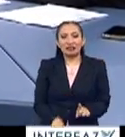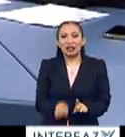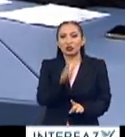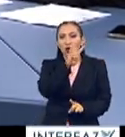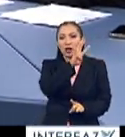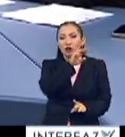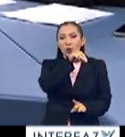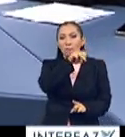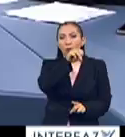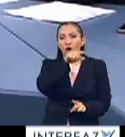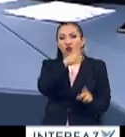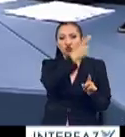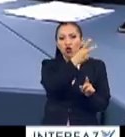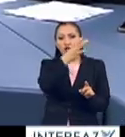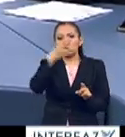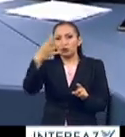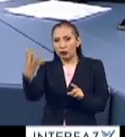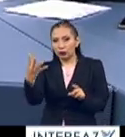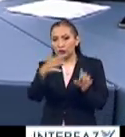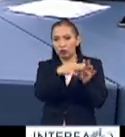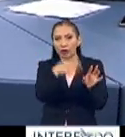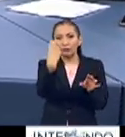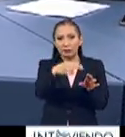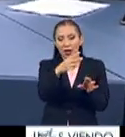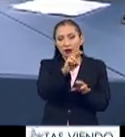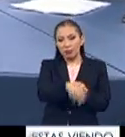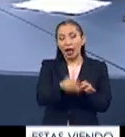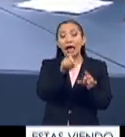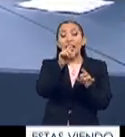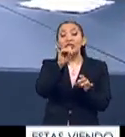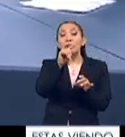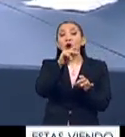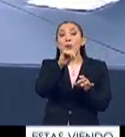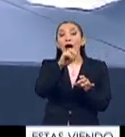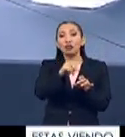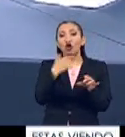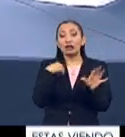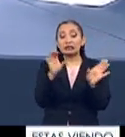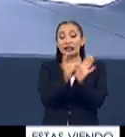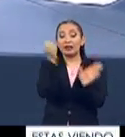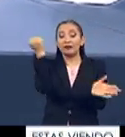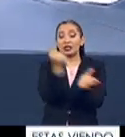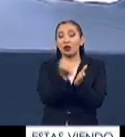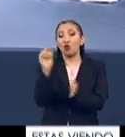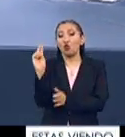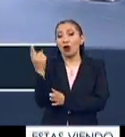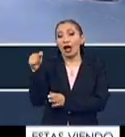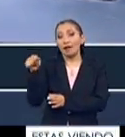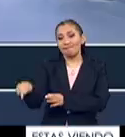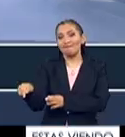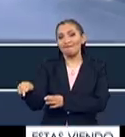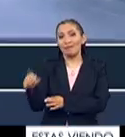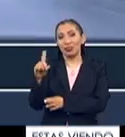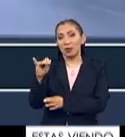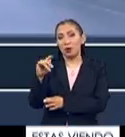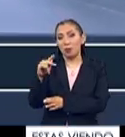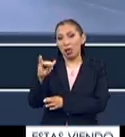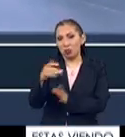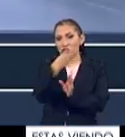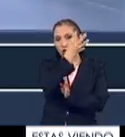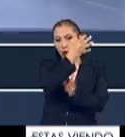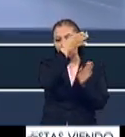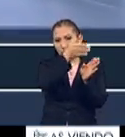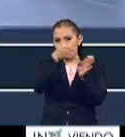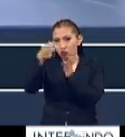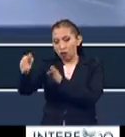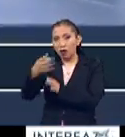mocks seriados, que es lo que nos permite llamarlo realmente diplomado y sí tener la certificación de la UNAM como diplomado. Correcto. Entonces,